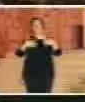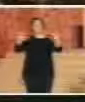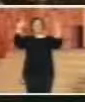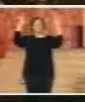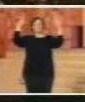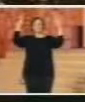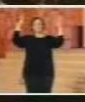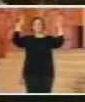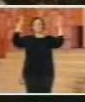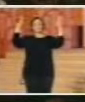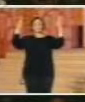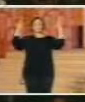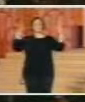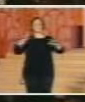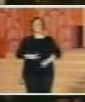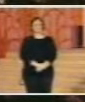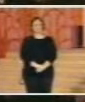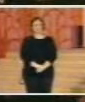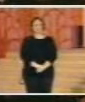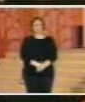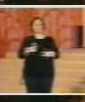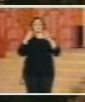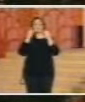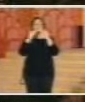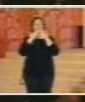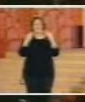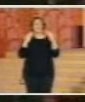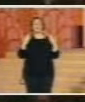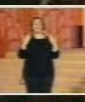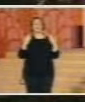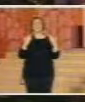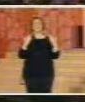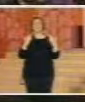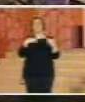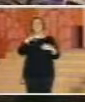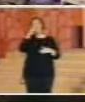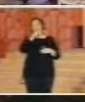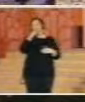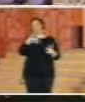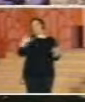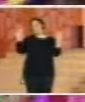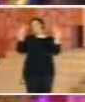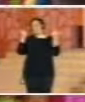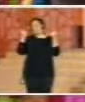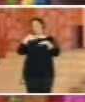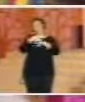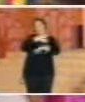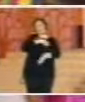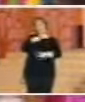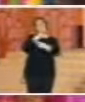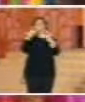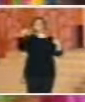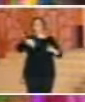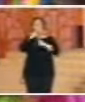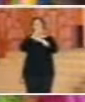Pues esa ha sido la segunda canción con esos cinco pasos. Muchísimas para gracias. Ese masaje. Antes de cantar nuestra despedida, recordar que